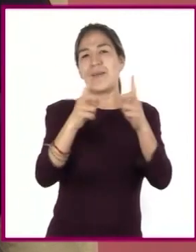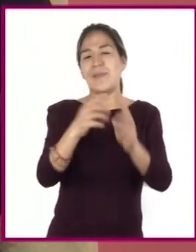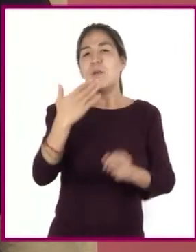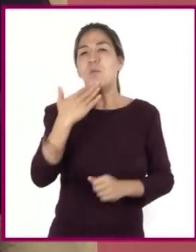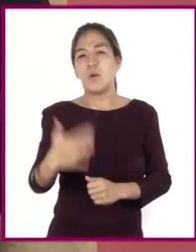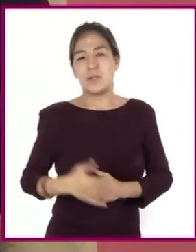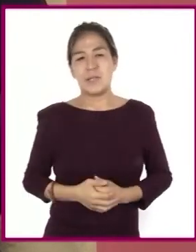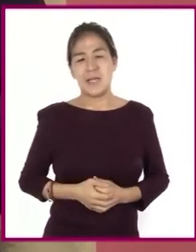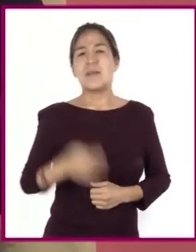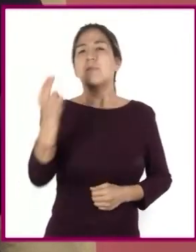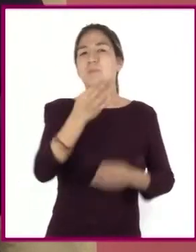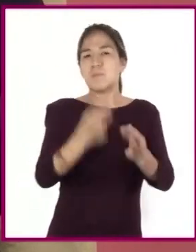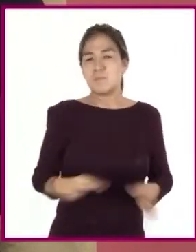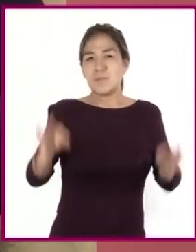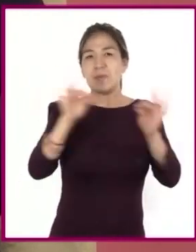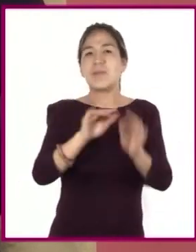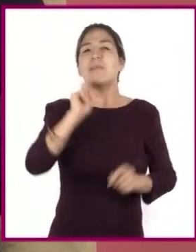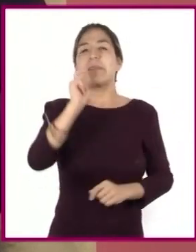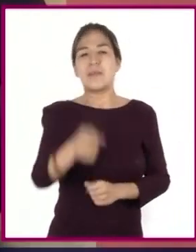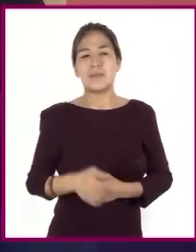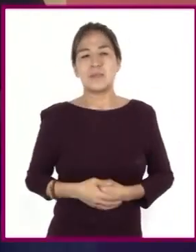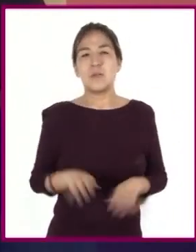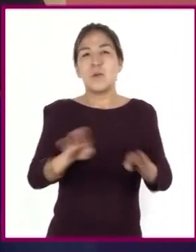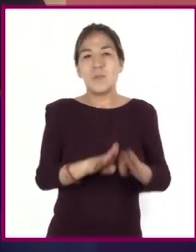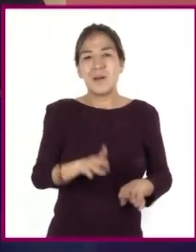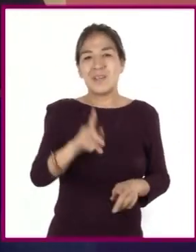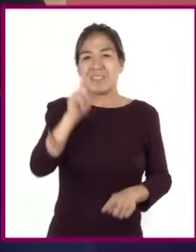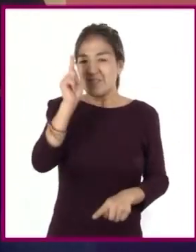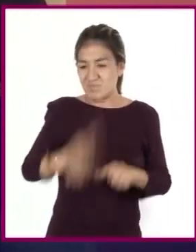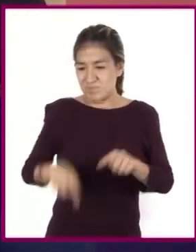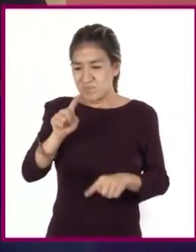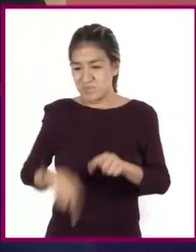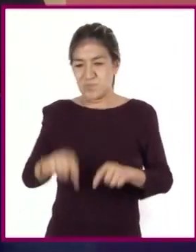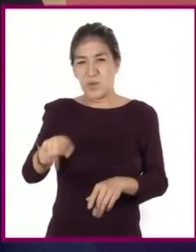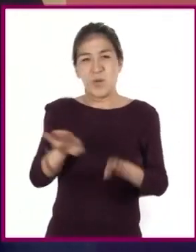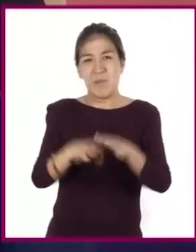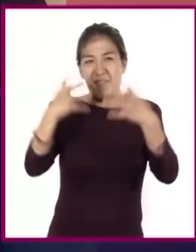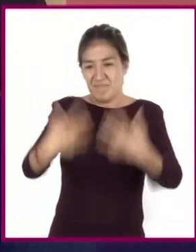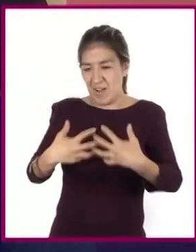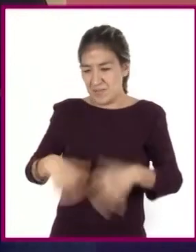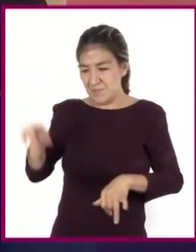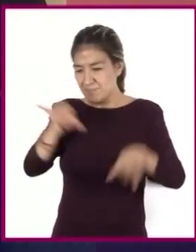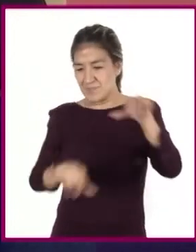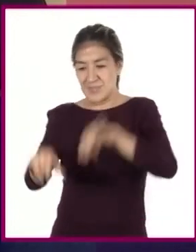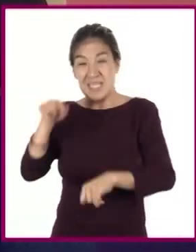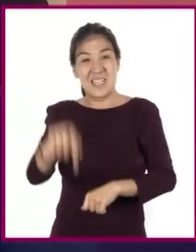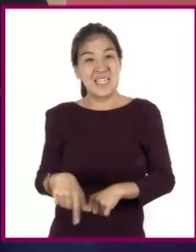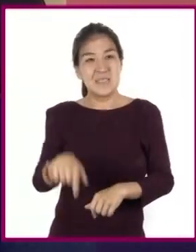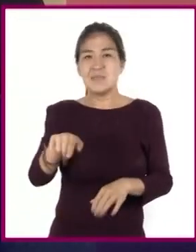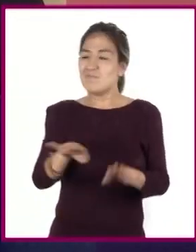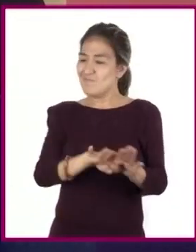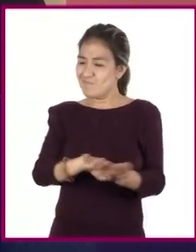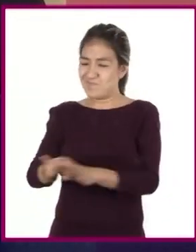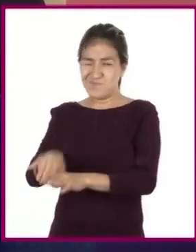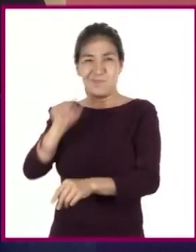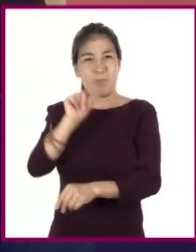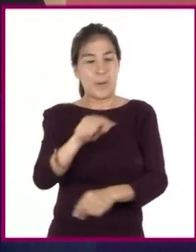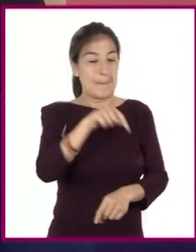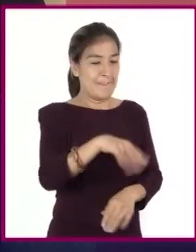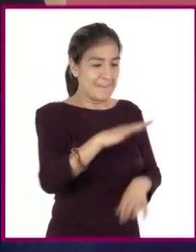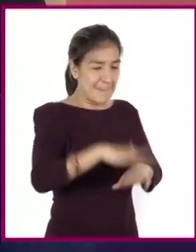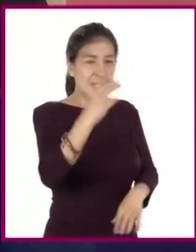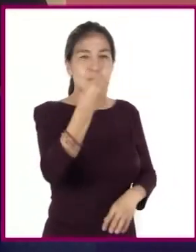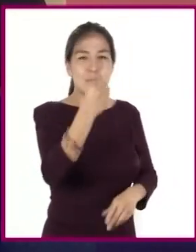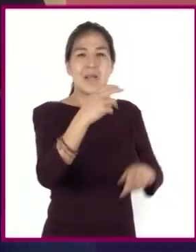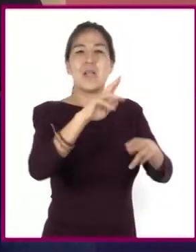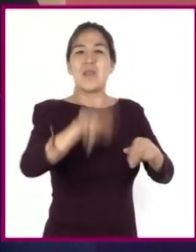Es muy importante tratar de empezar a quitar todo lo industrializado. Mientras más natural comamos, va a ser en